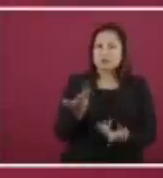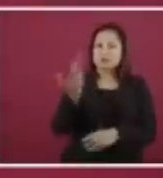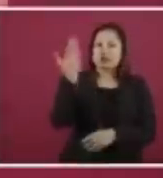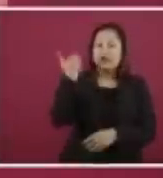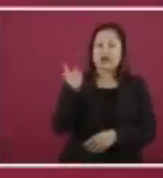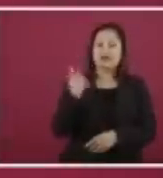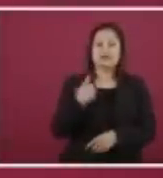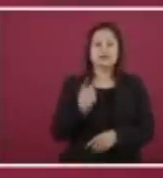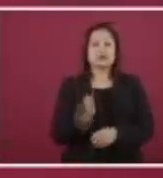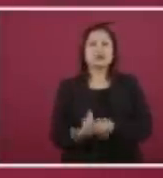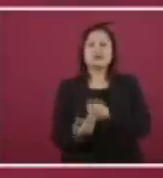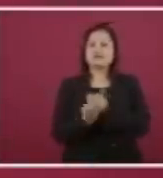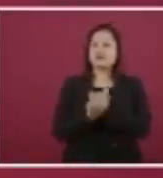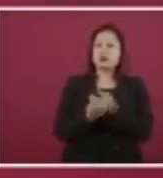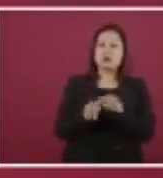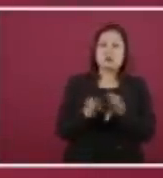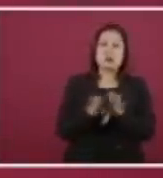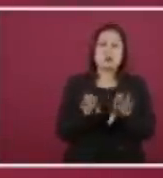defenderse,